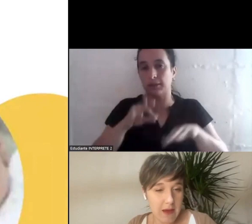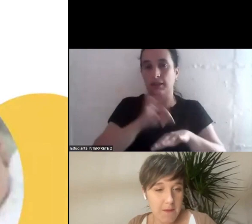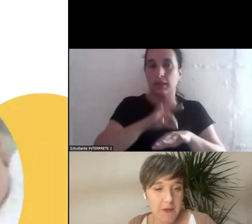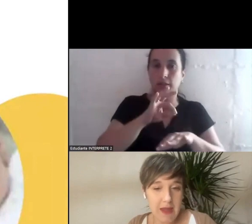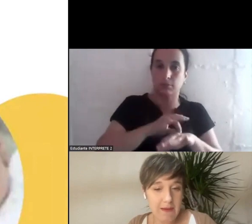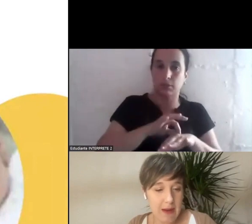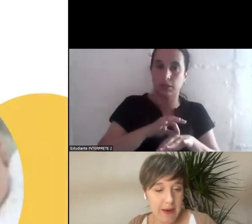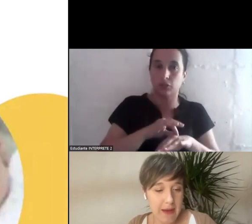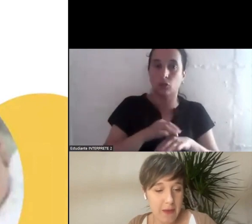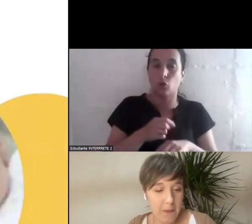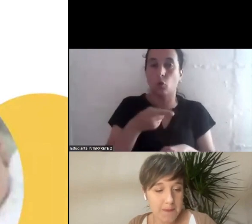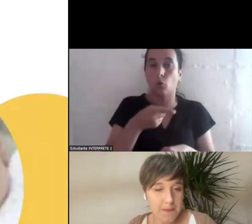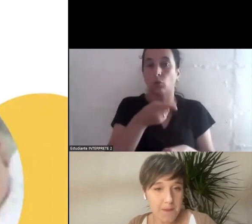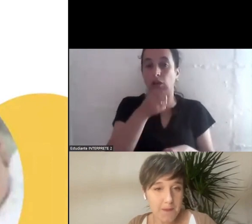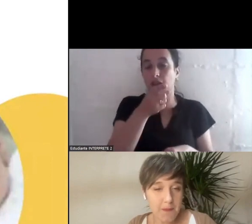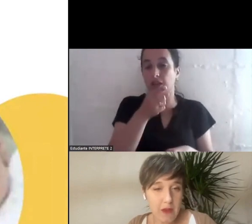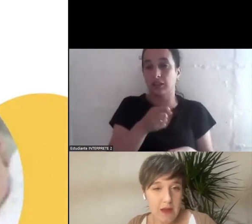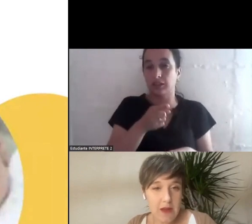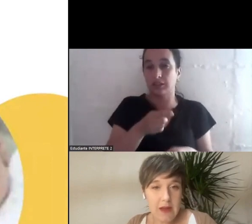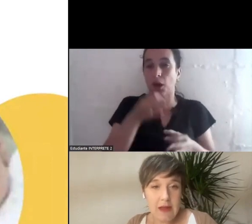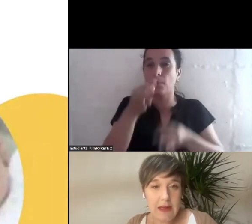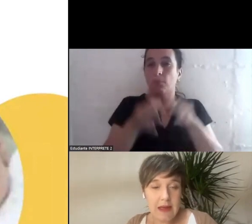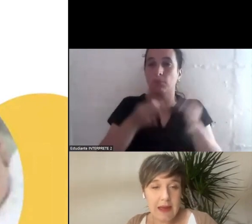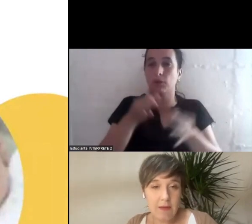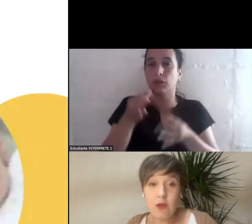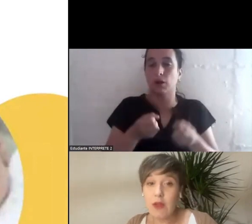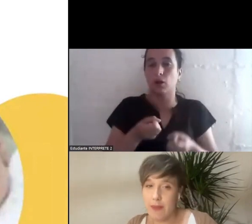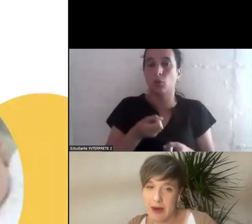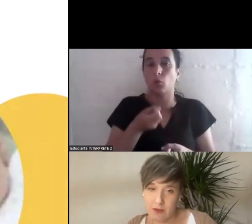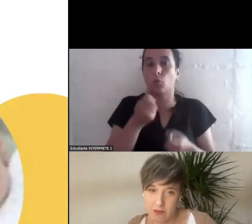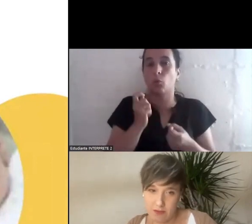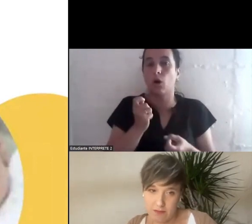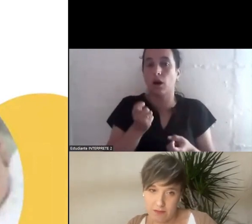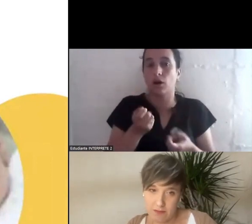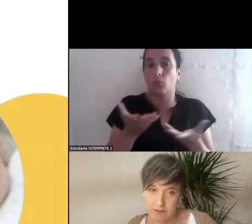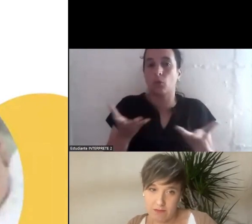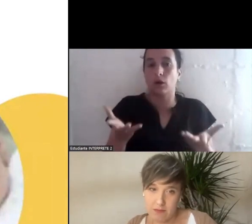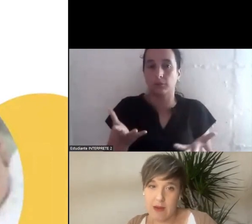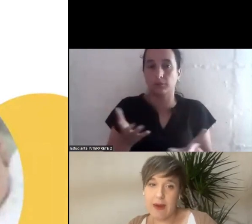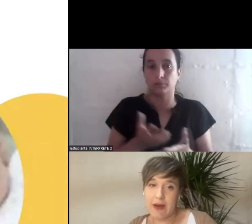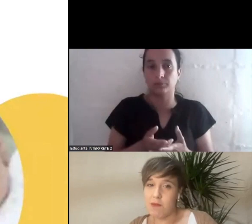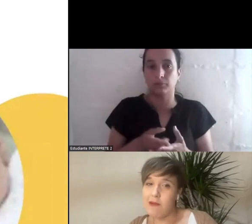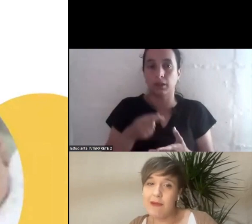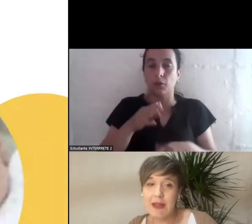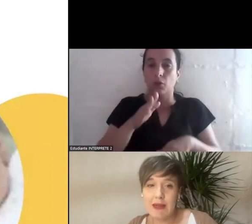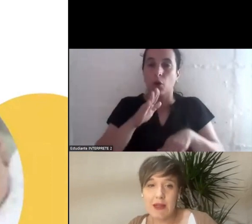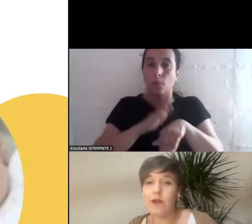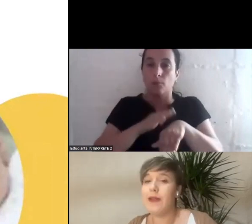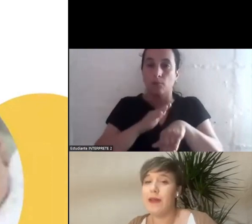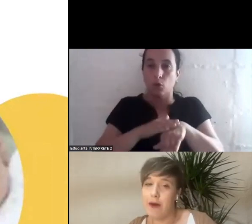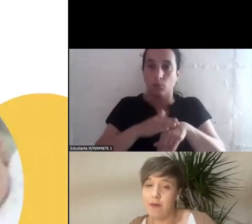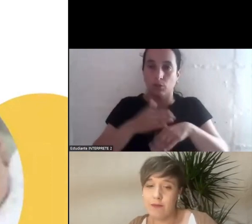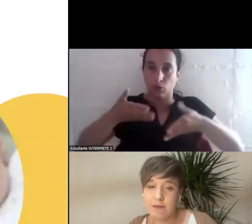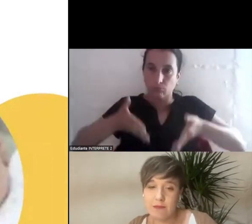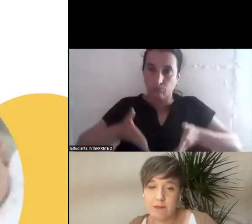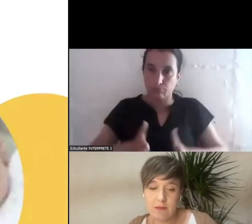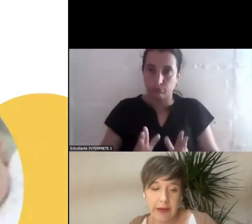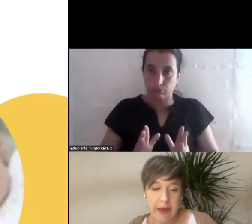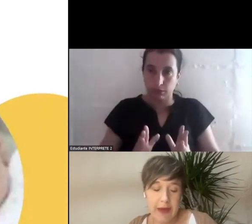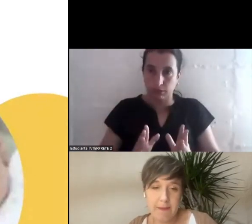que lleve el embarazo. El momento del parto. El parto. Mi bebé tiene síndrome de